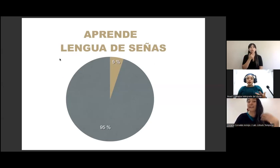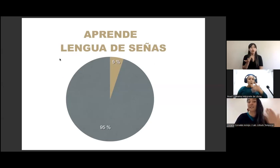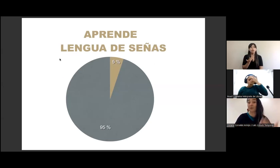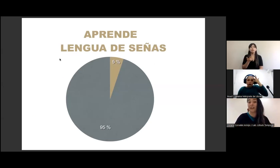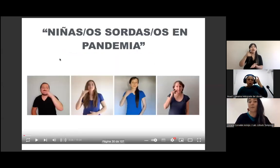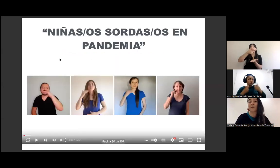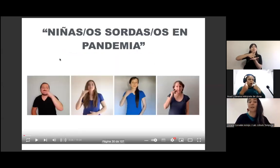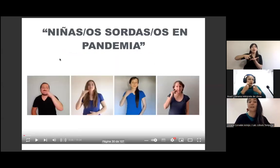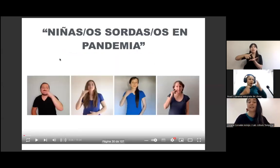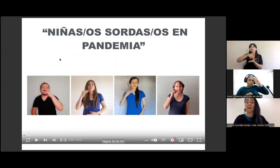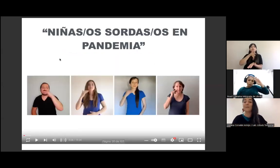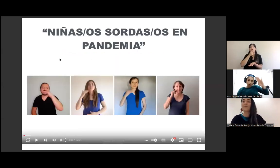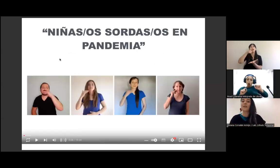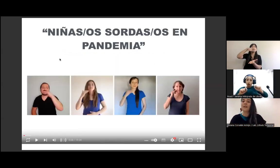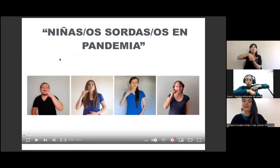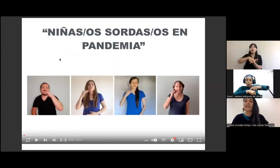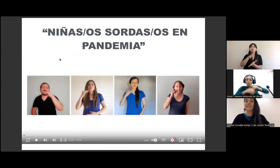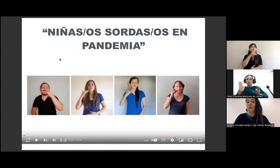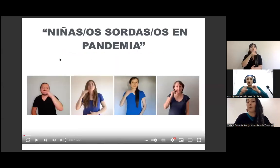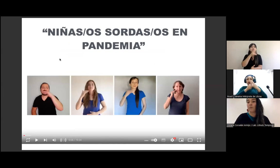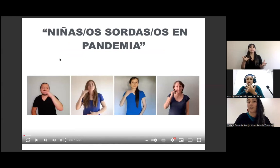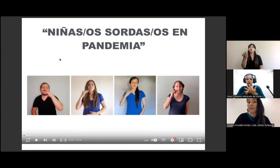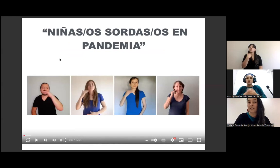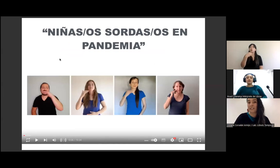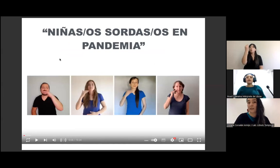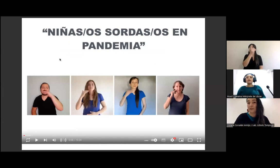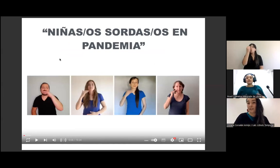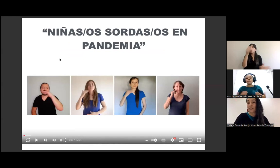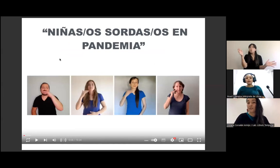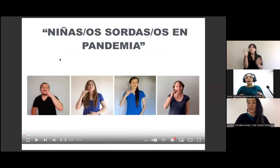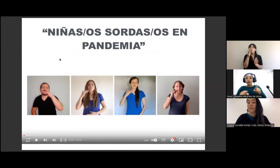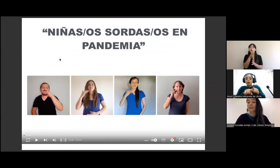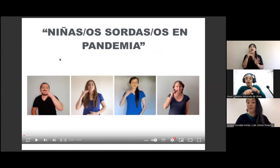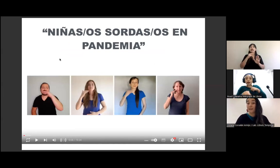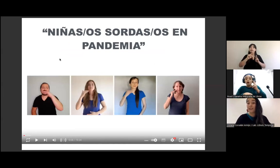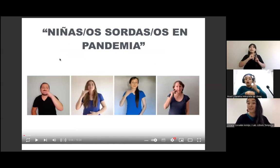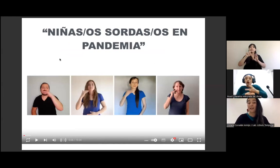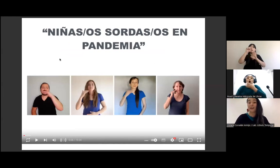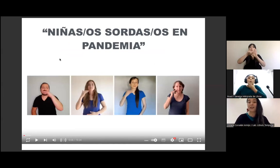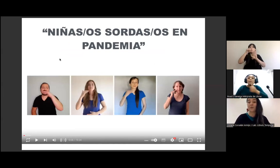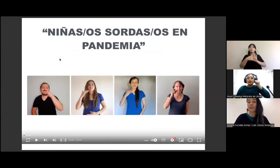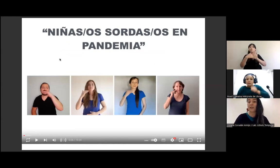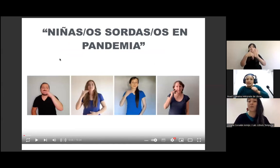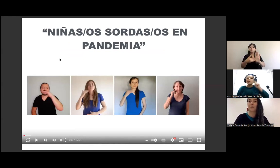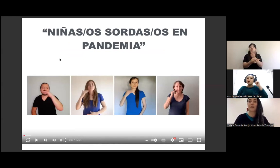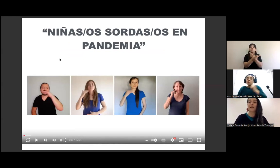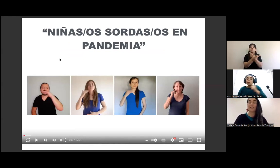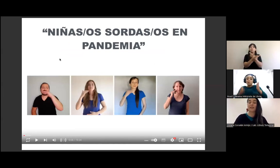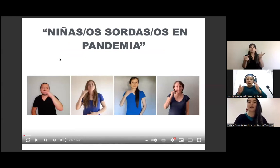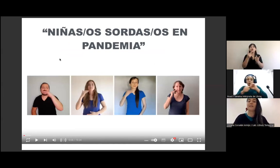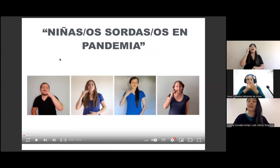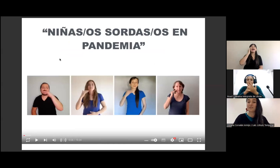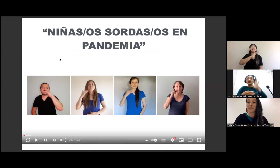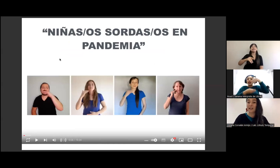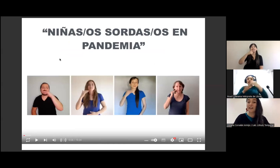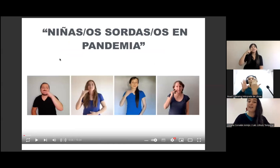se acrecentó en el momento de la pandemia. Hicimos un video que se llama Niños y Niñas Sordas en Pandemia, que está en nuestras plataformas de